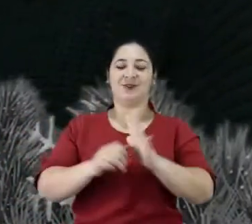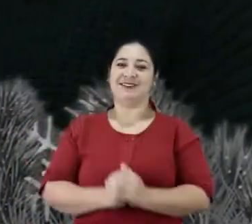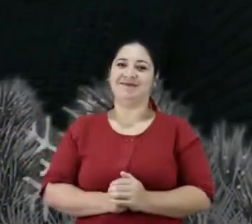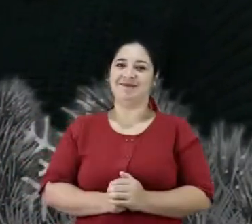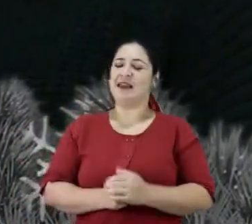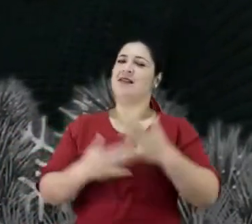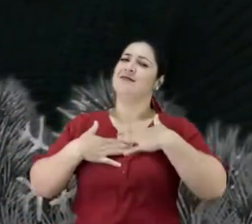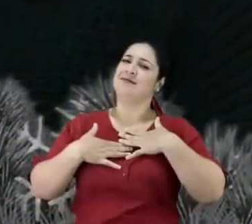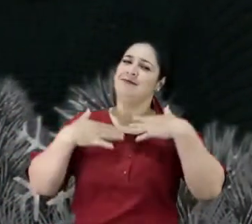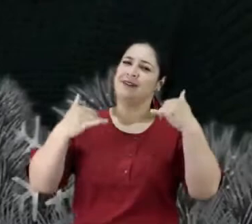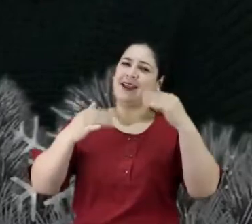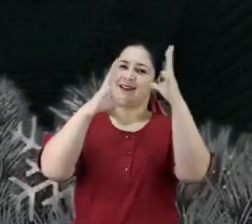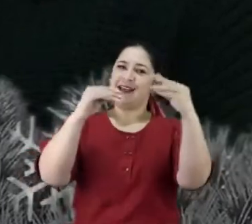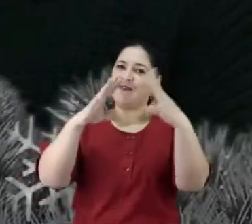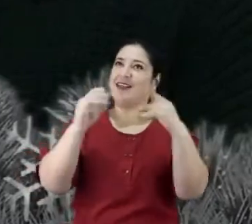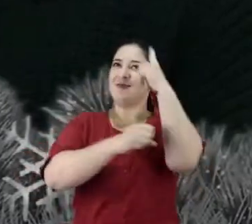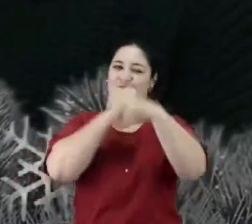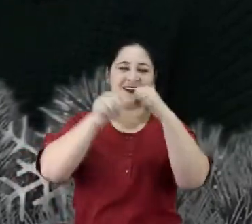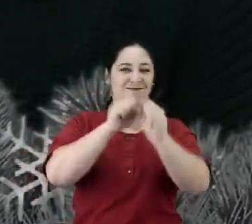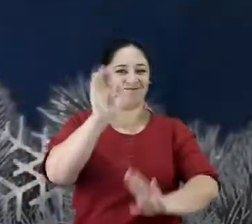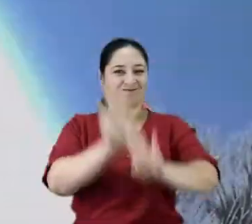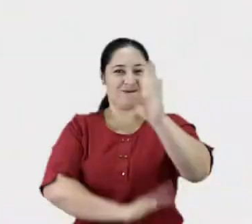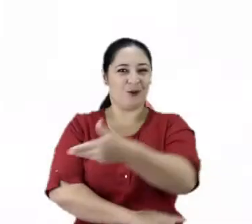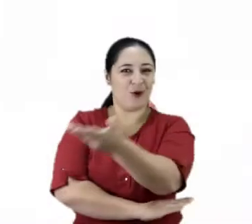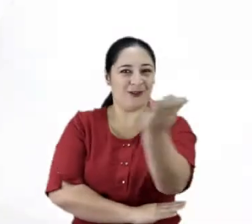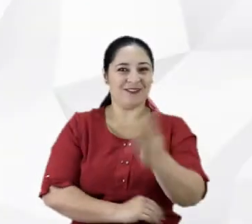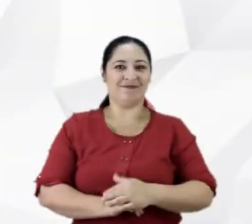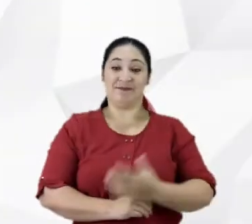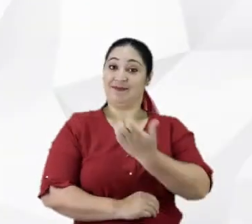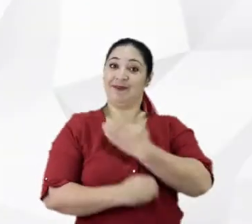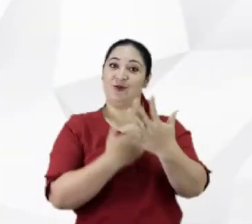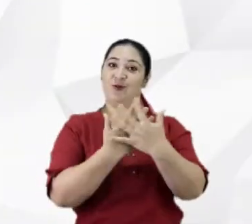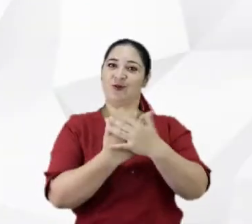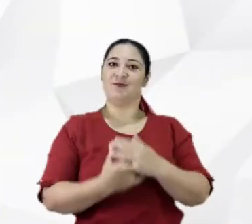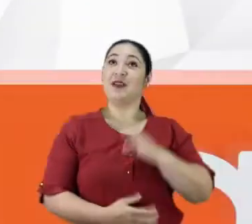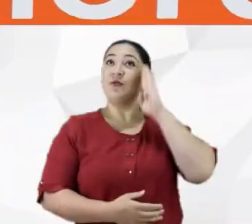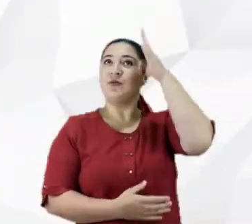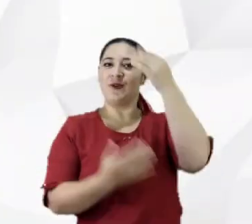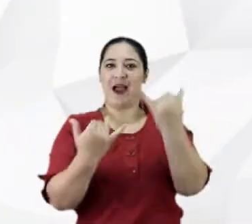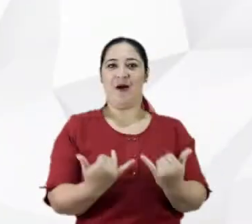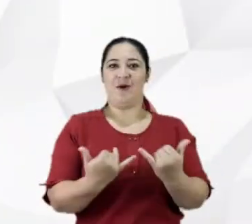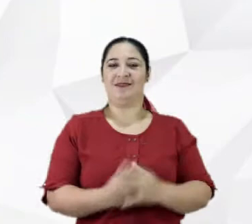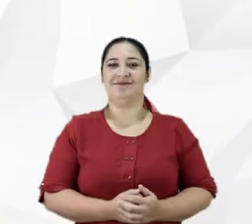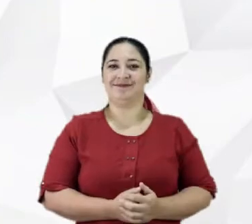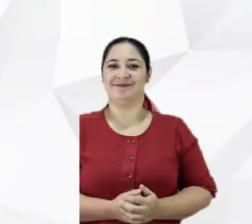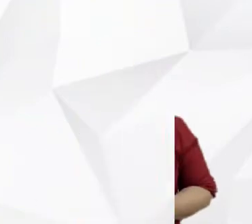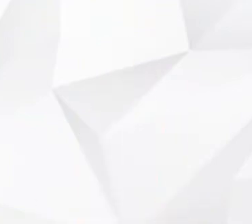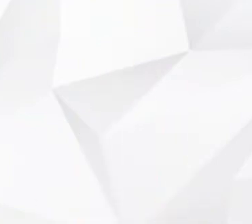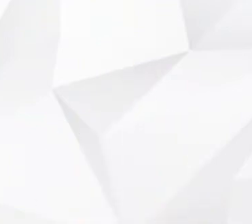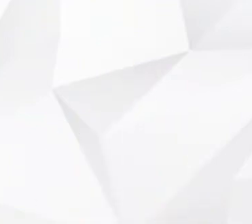Feliz Navidad y venturoso año para todos. Alcaldía de Sonsón. El futuro es